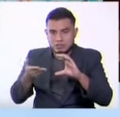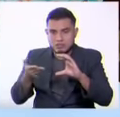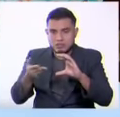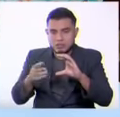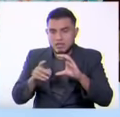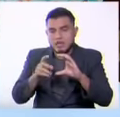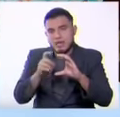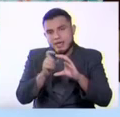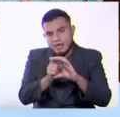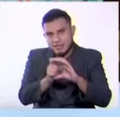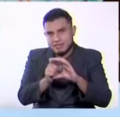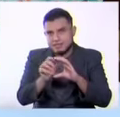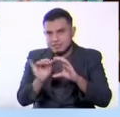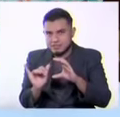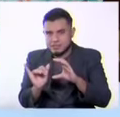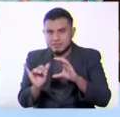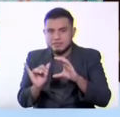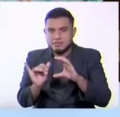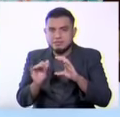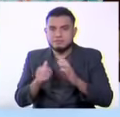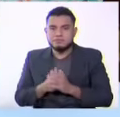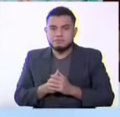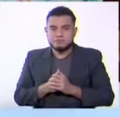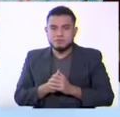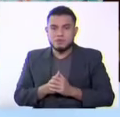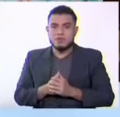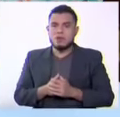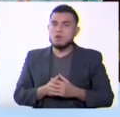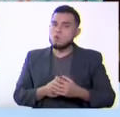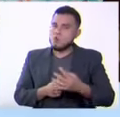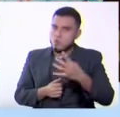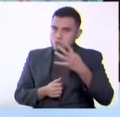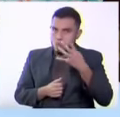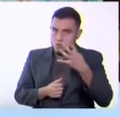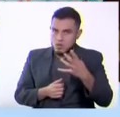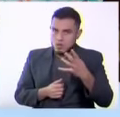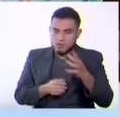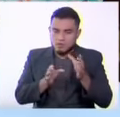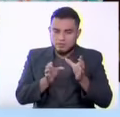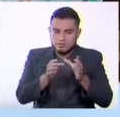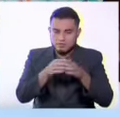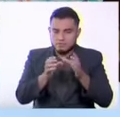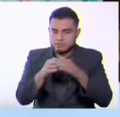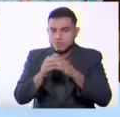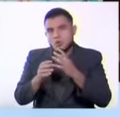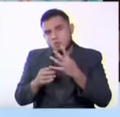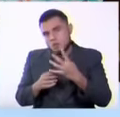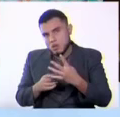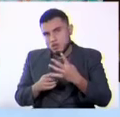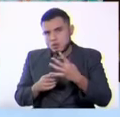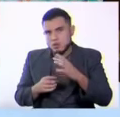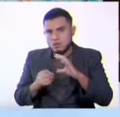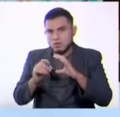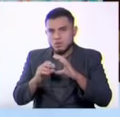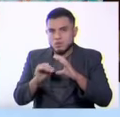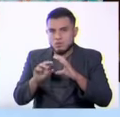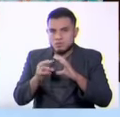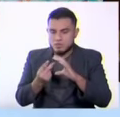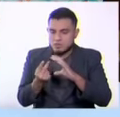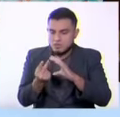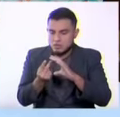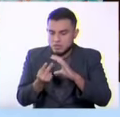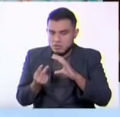X y Y. Hay 4 pares, o más bien hay 4 cromosomas formando 2 pares que